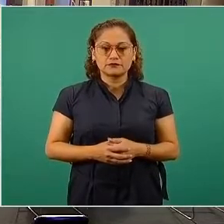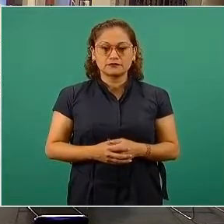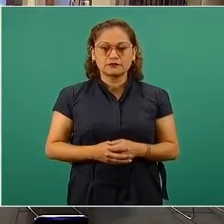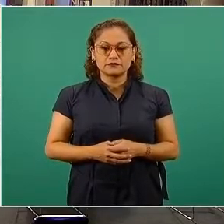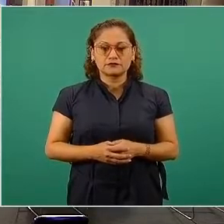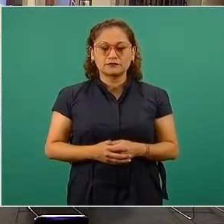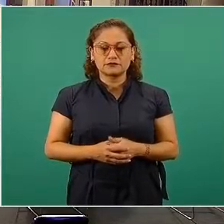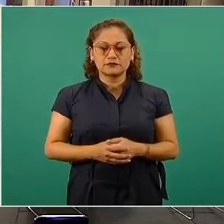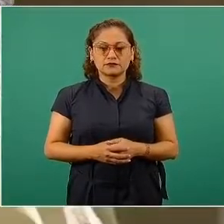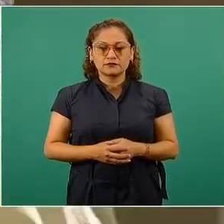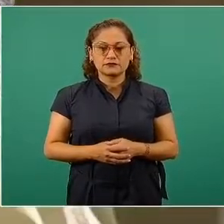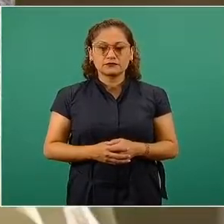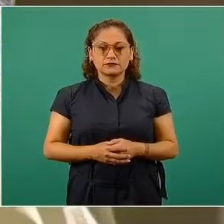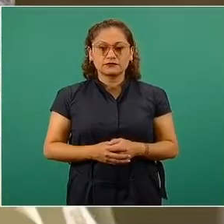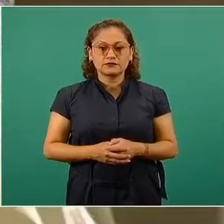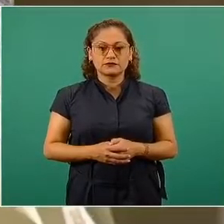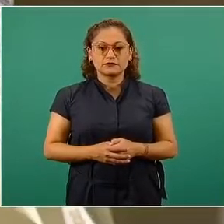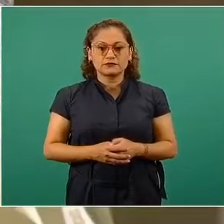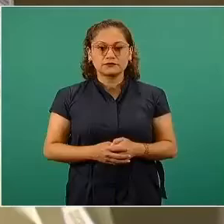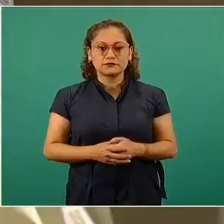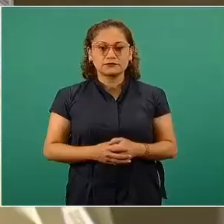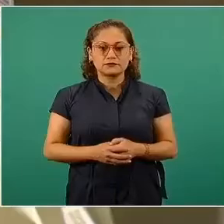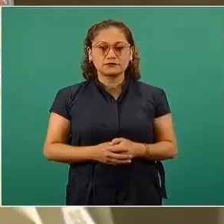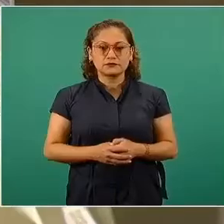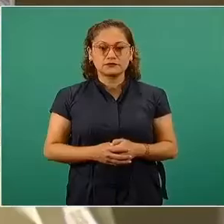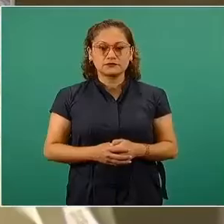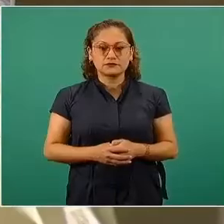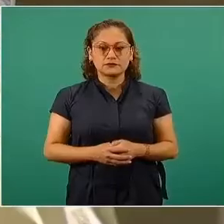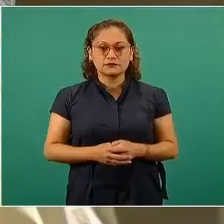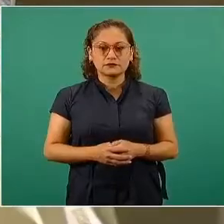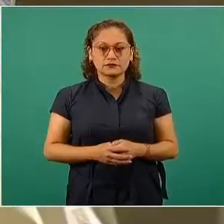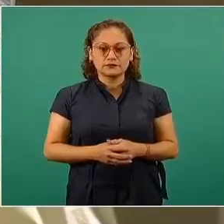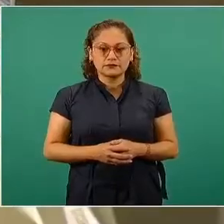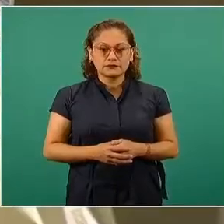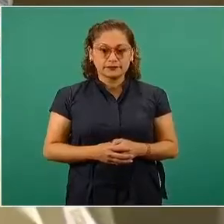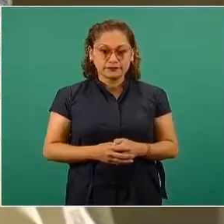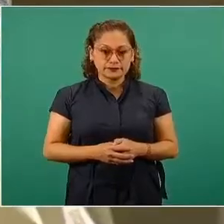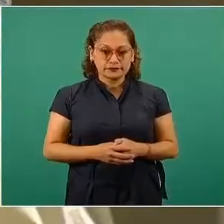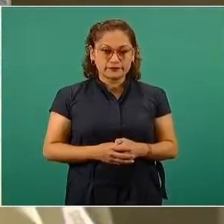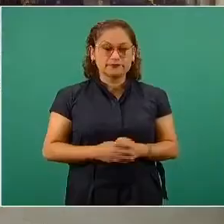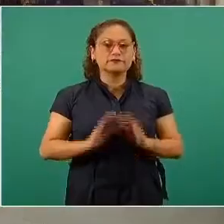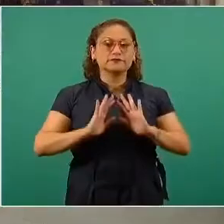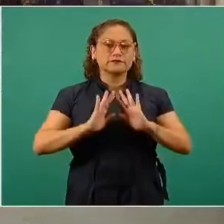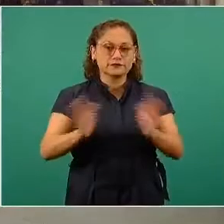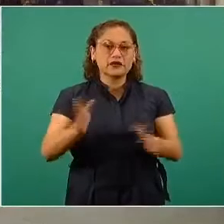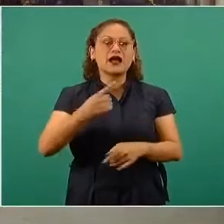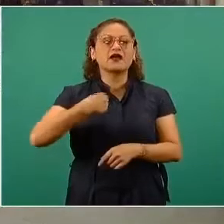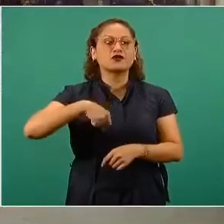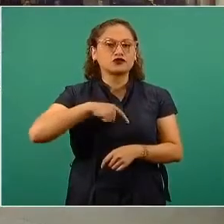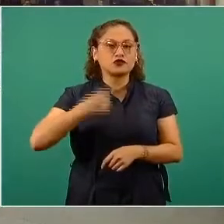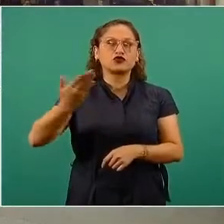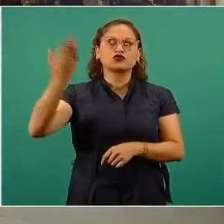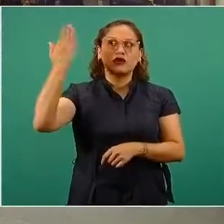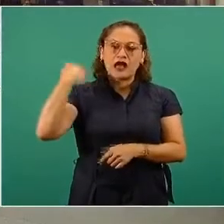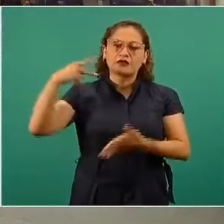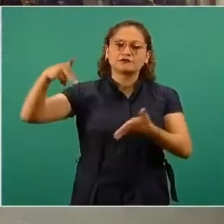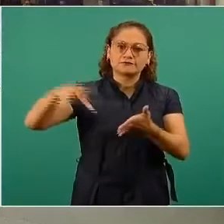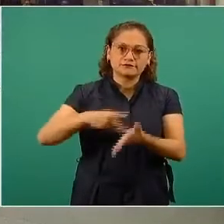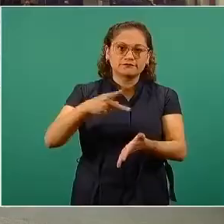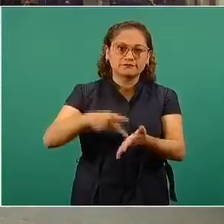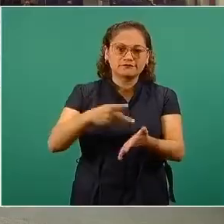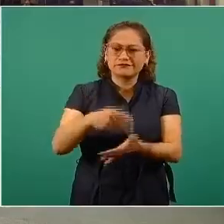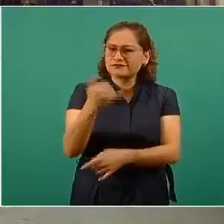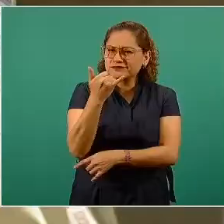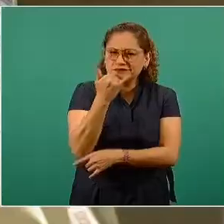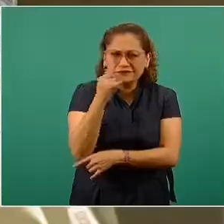médicos, o de los médicos privados, y ya se tienen estos lineamientos. Como hemos dicho varias veces, pero con mucho gusto, ¿de qué medio